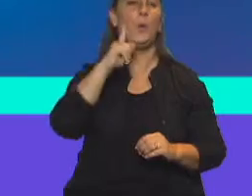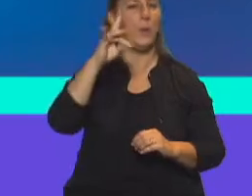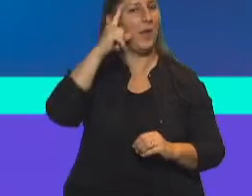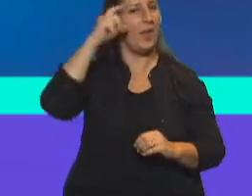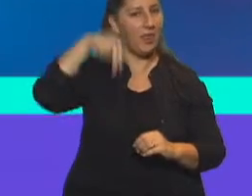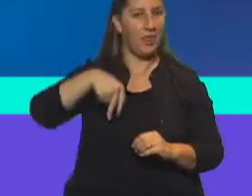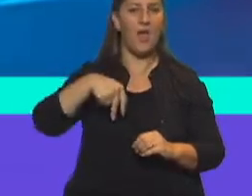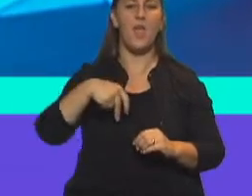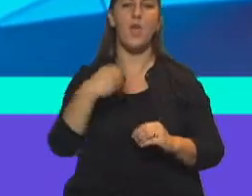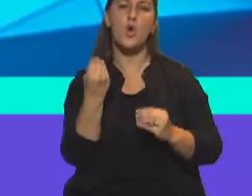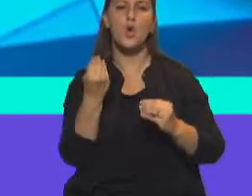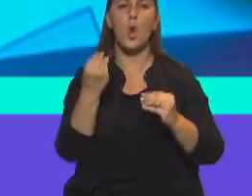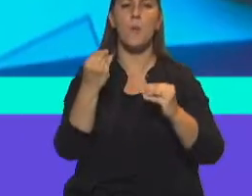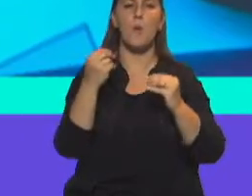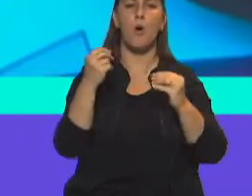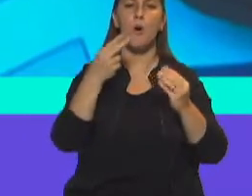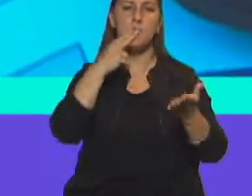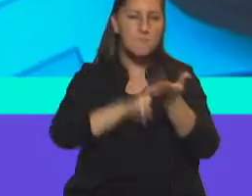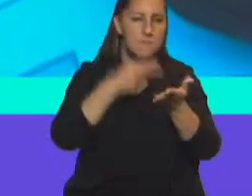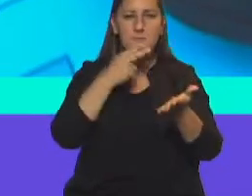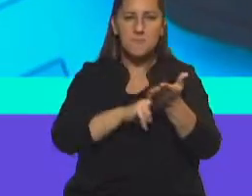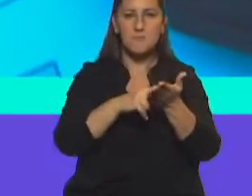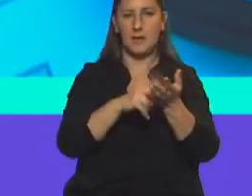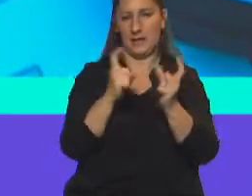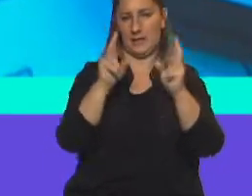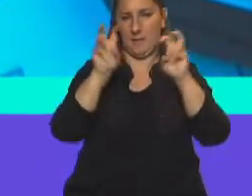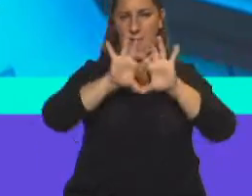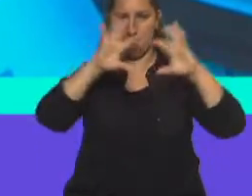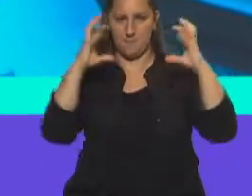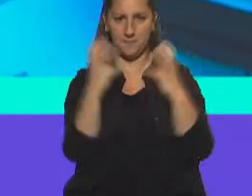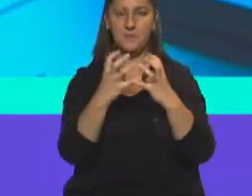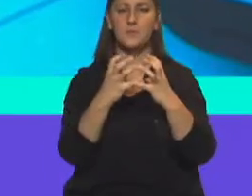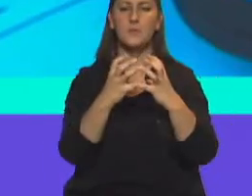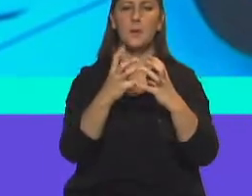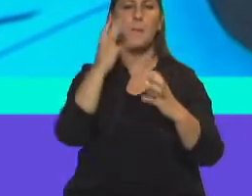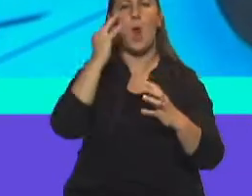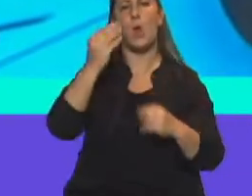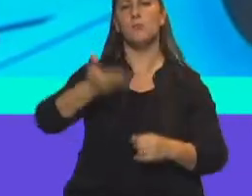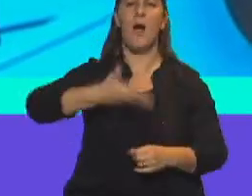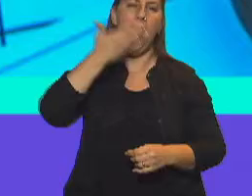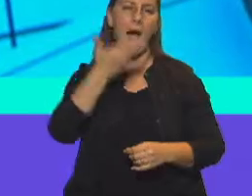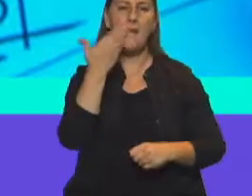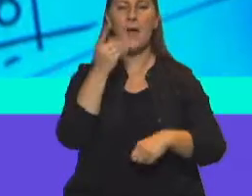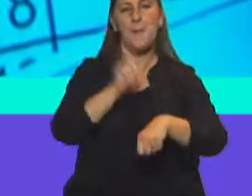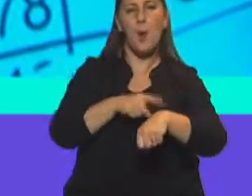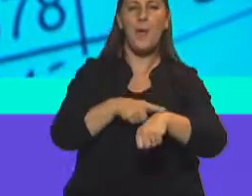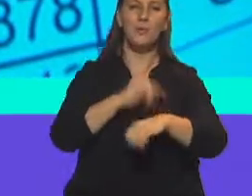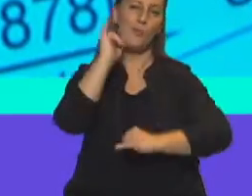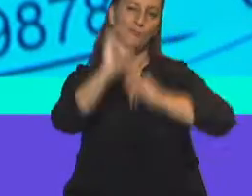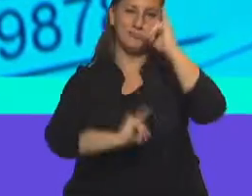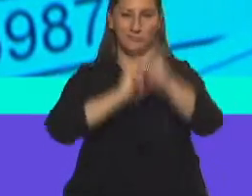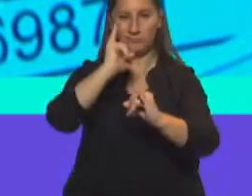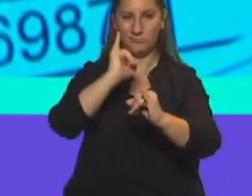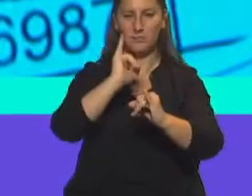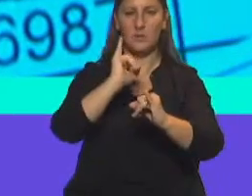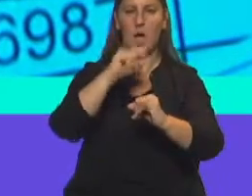de gravámenes a nivel global, pero había sido, ¿cómo decirlo?, algo discursivo o algo en algún punto testimonial.